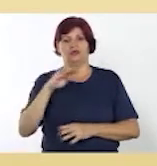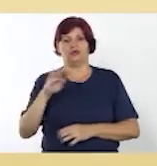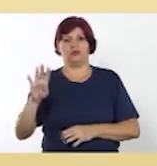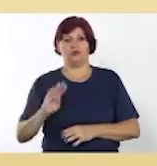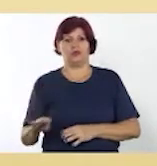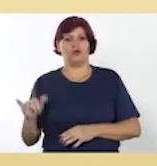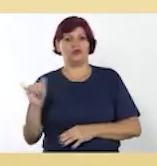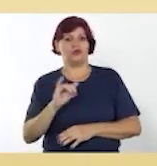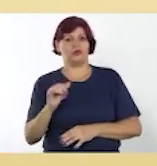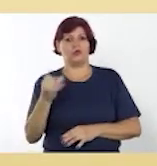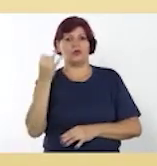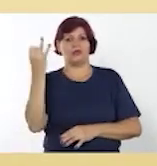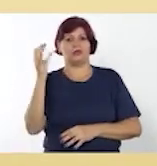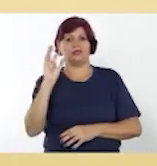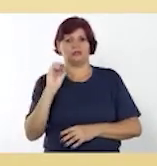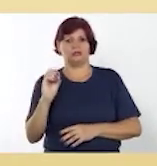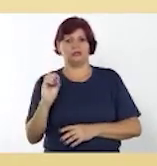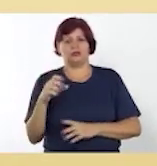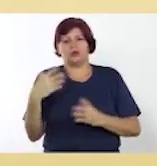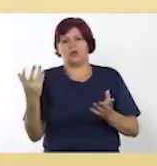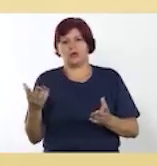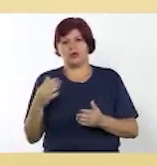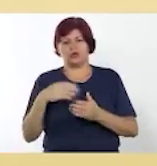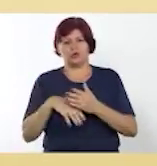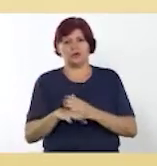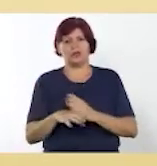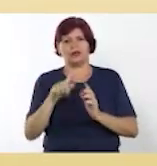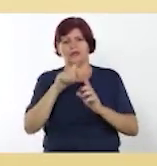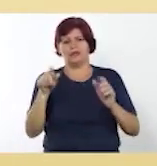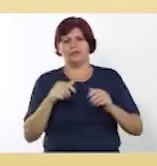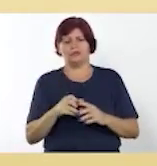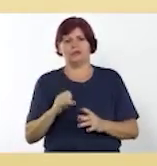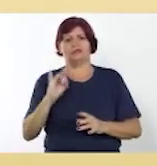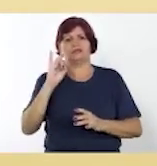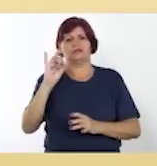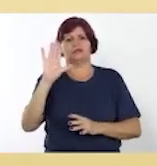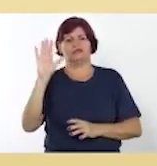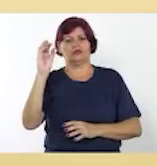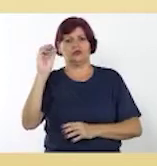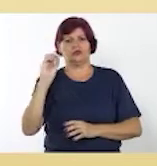cuánto quedaría en el almacén. El 65% de 200 es 130.